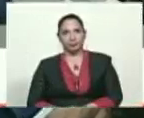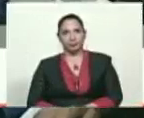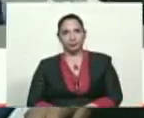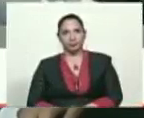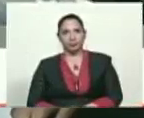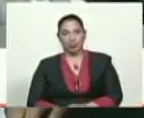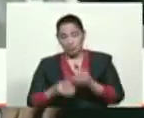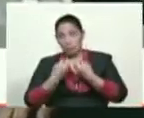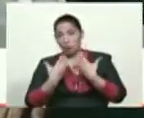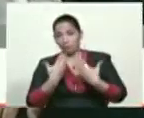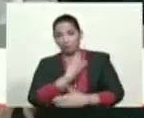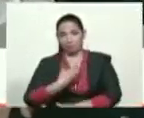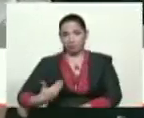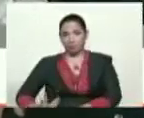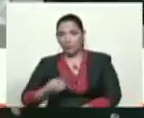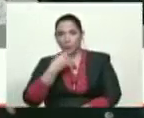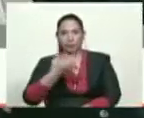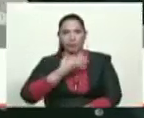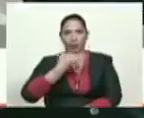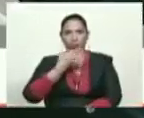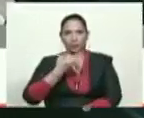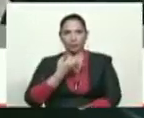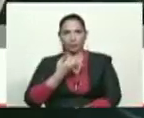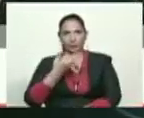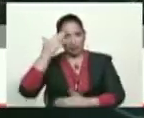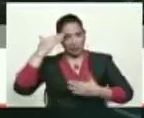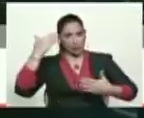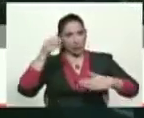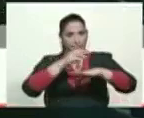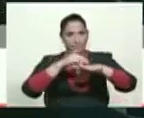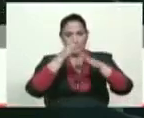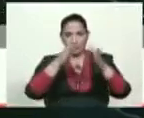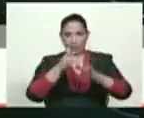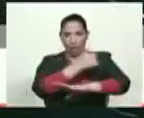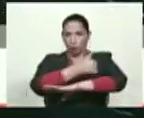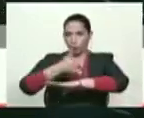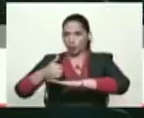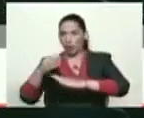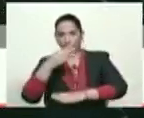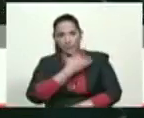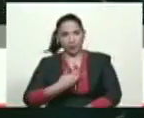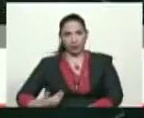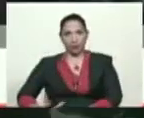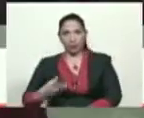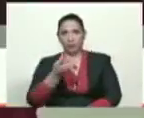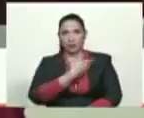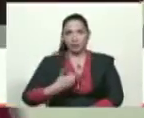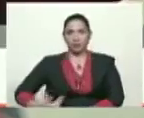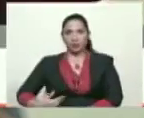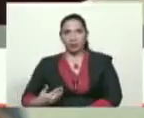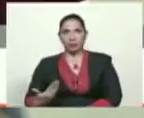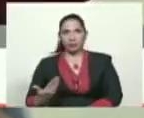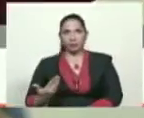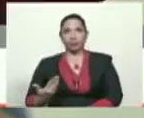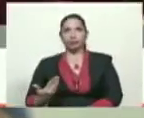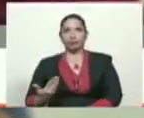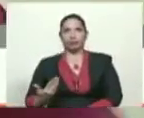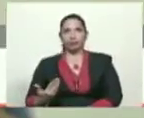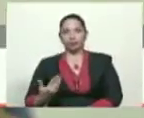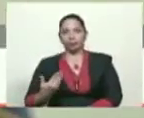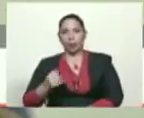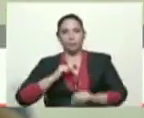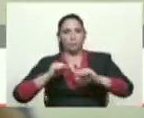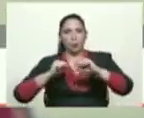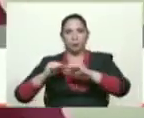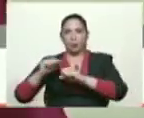para presidente bueno buena tarde saludó los ministros una autoridad de vicepresidenta a todo el movimiento por la página que me acompaña los